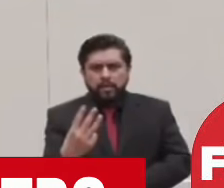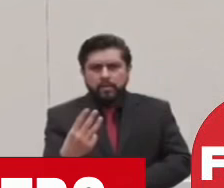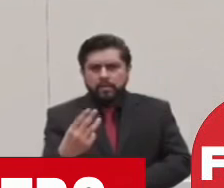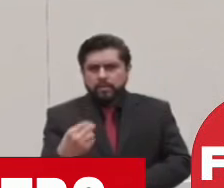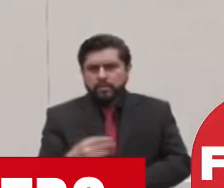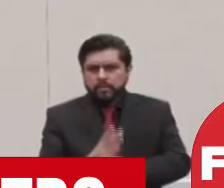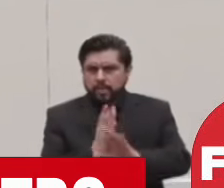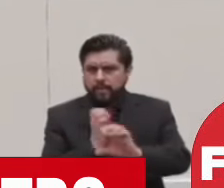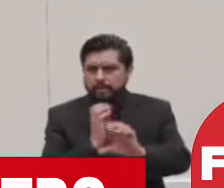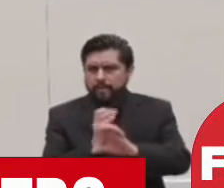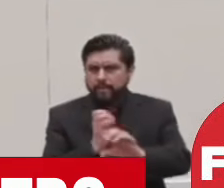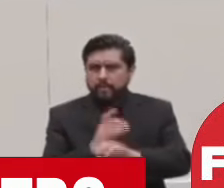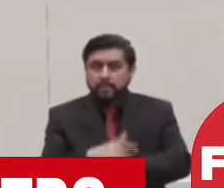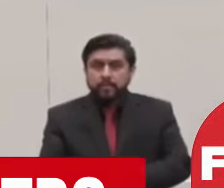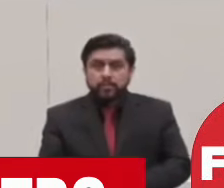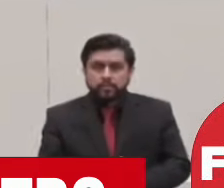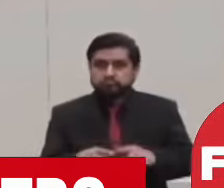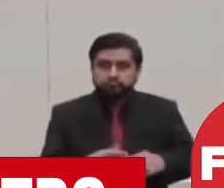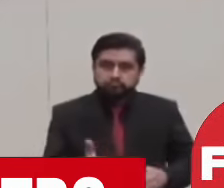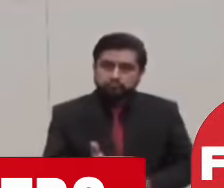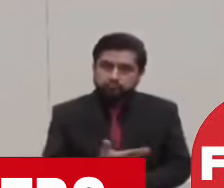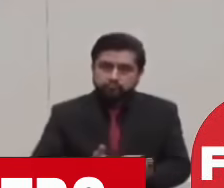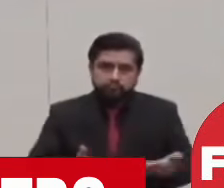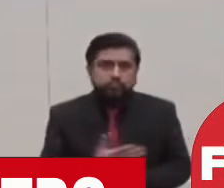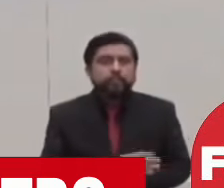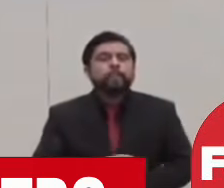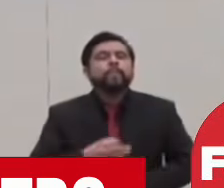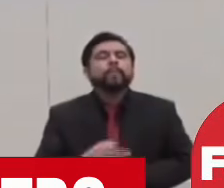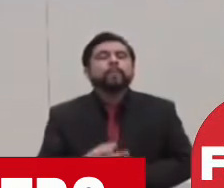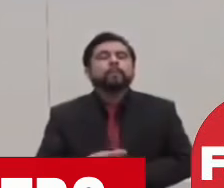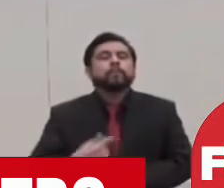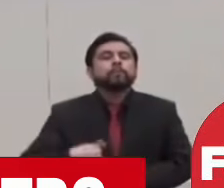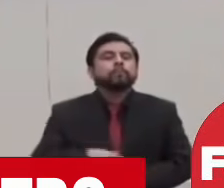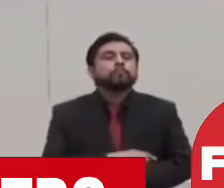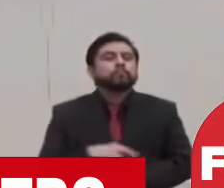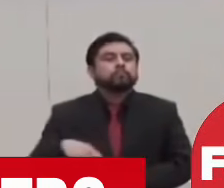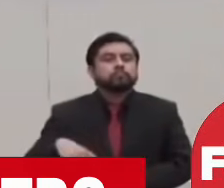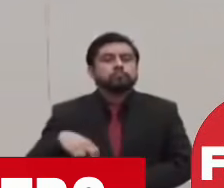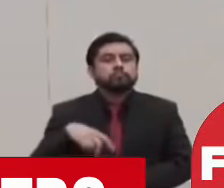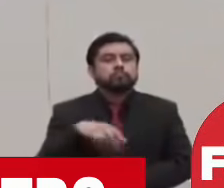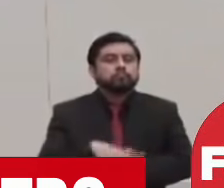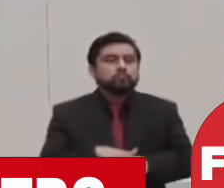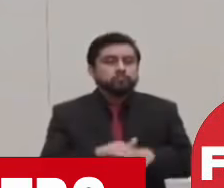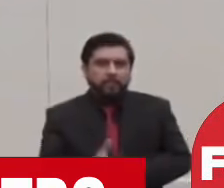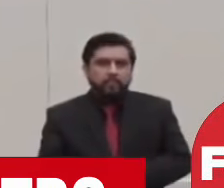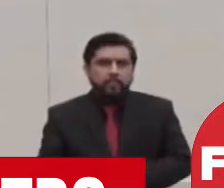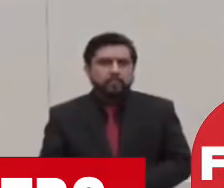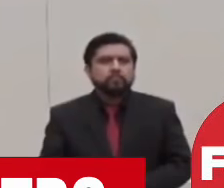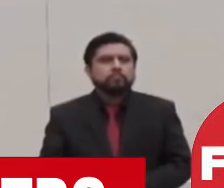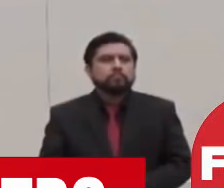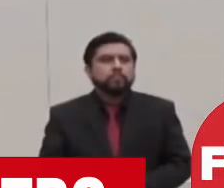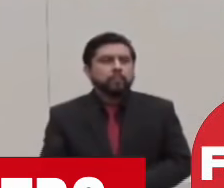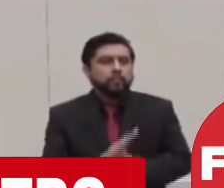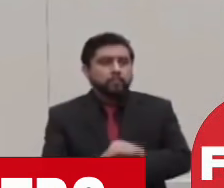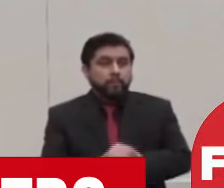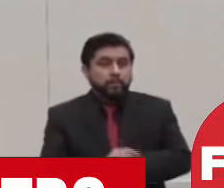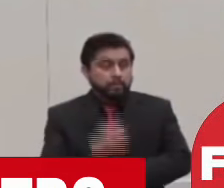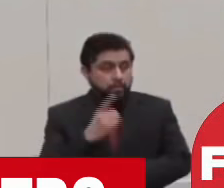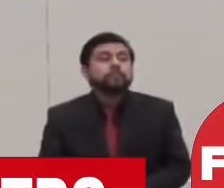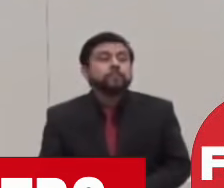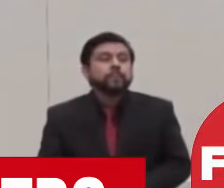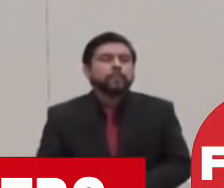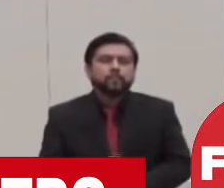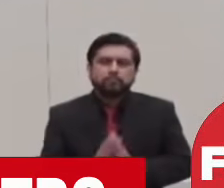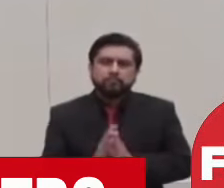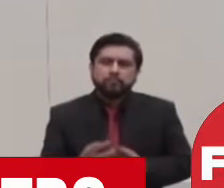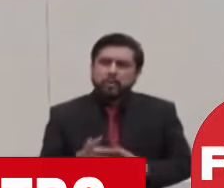mantenimiento y modernización del metro. Además, agradeció el trabajo del personal de este sistema de transporte para la reactivación del servicio después del